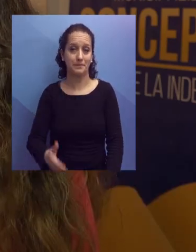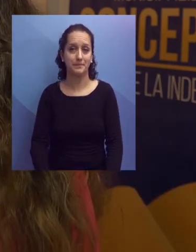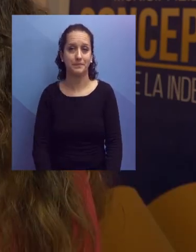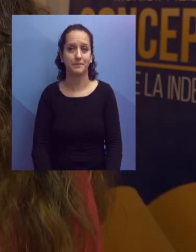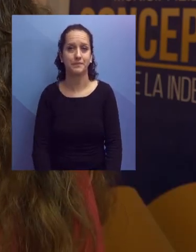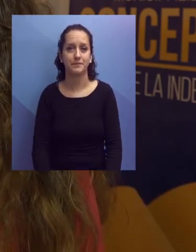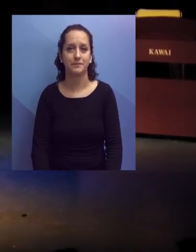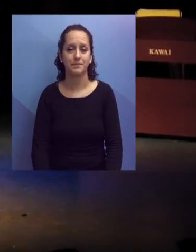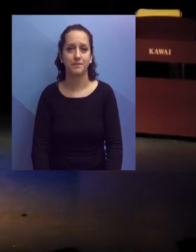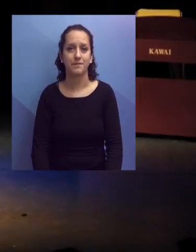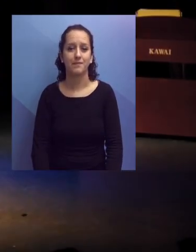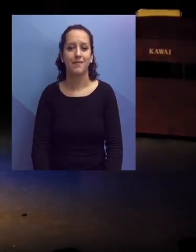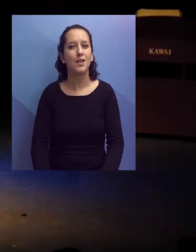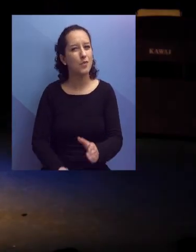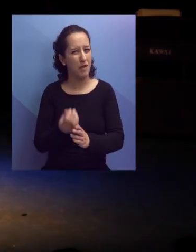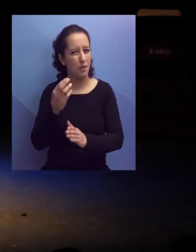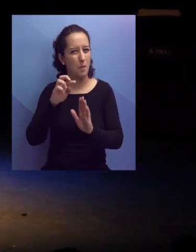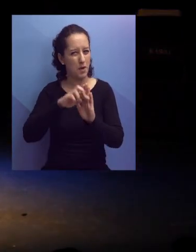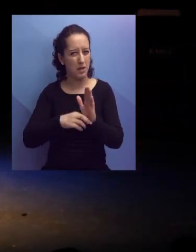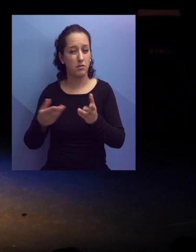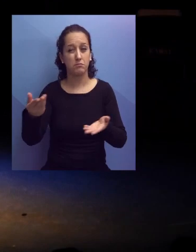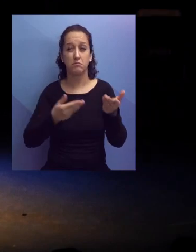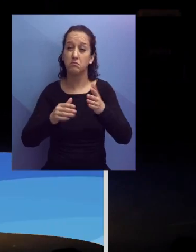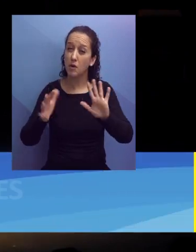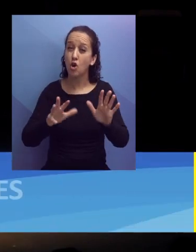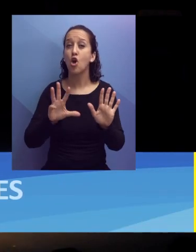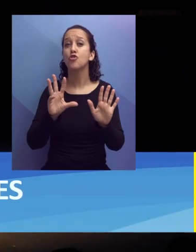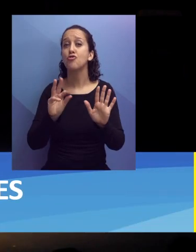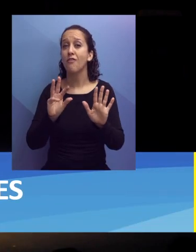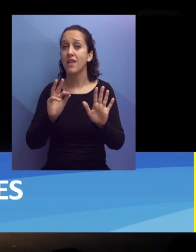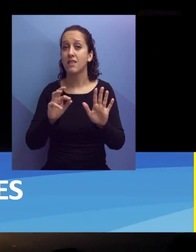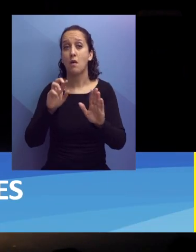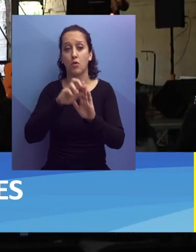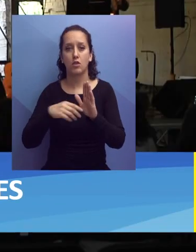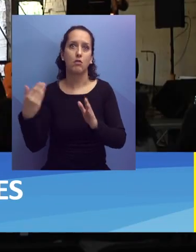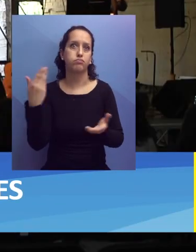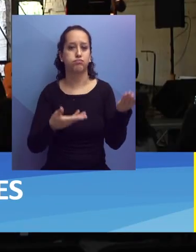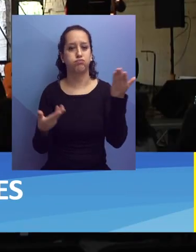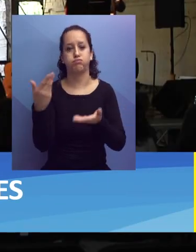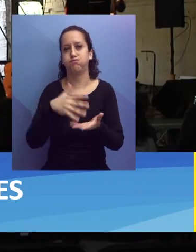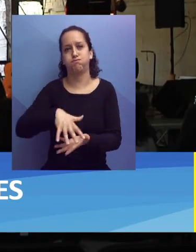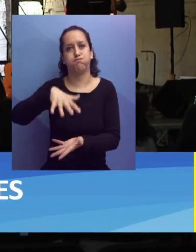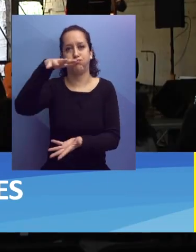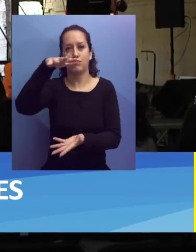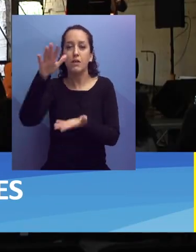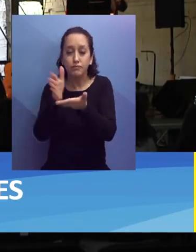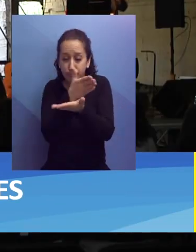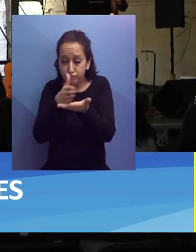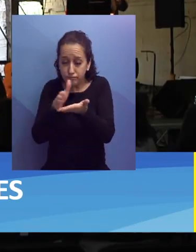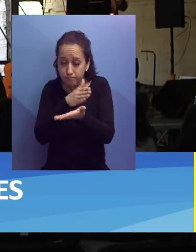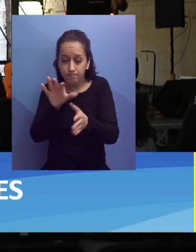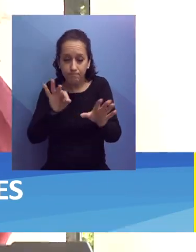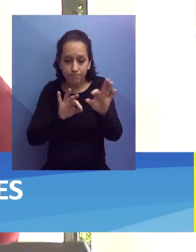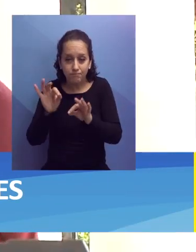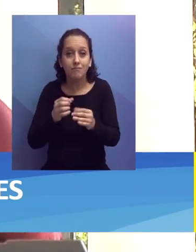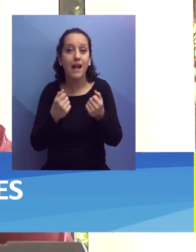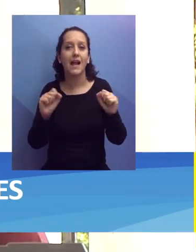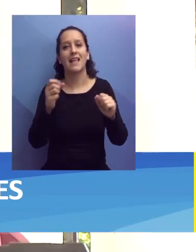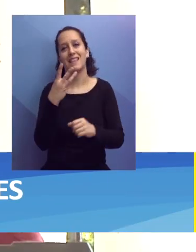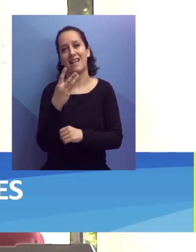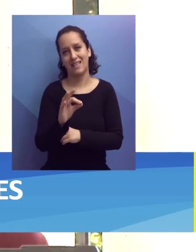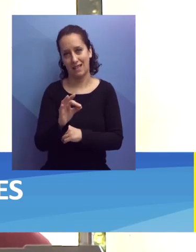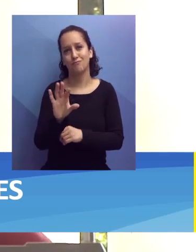cultura en nuestra ciudad. En esta nueva versión se recepcionaron más de 90 proyectos, siendo seleccionadas